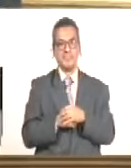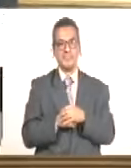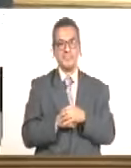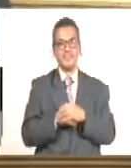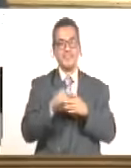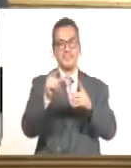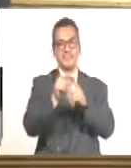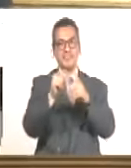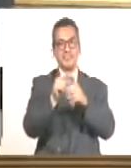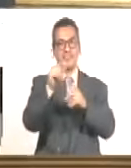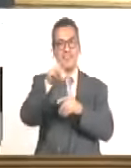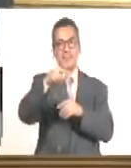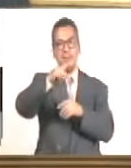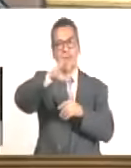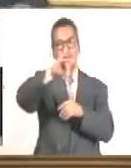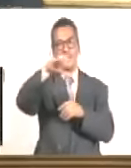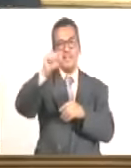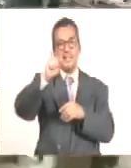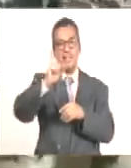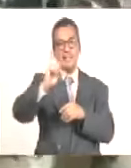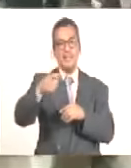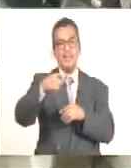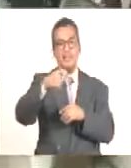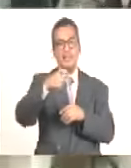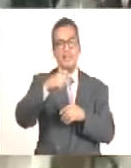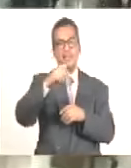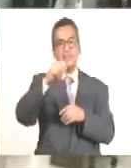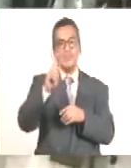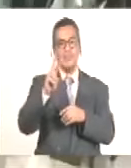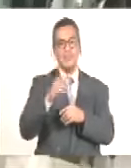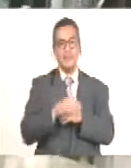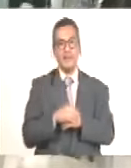Tiene la palabra la diputada María Gabriela Vega.